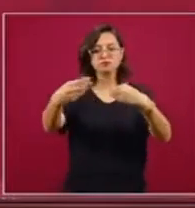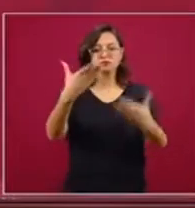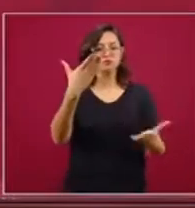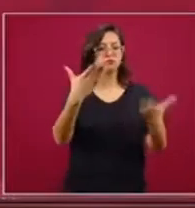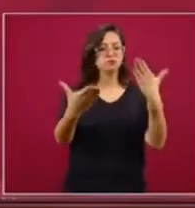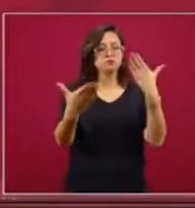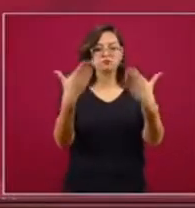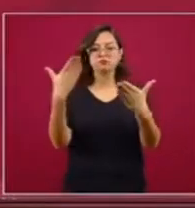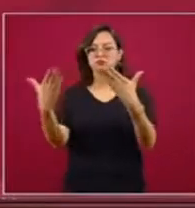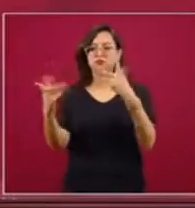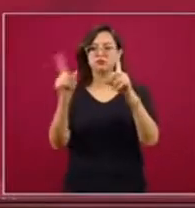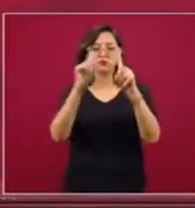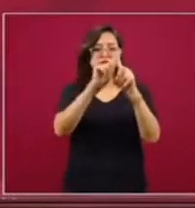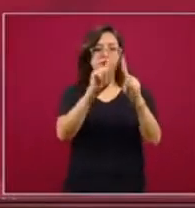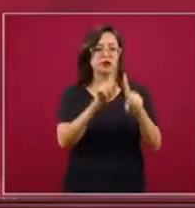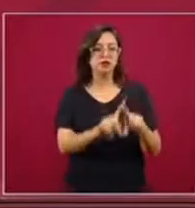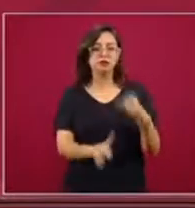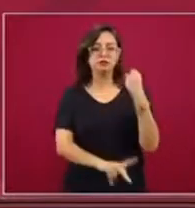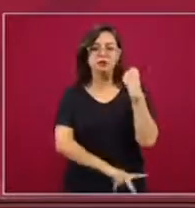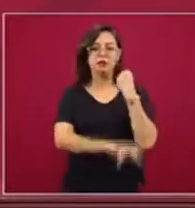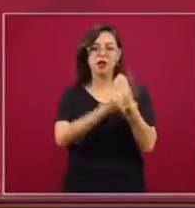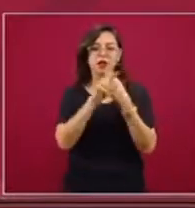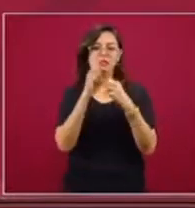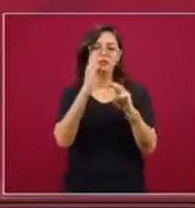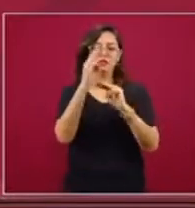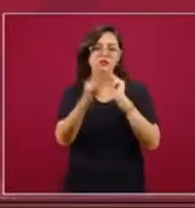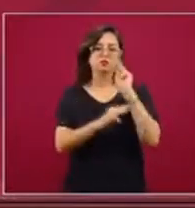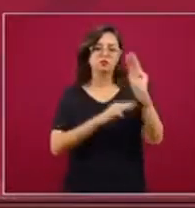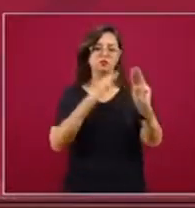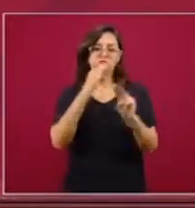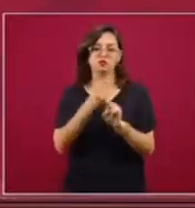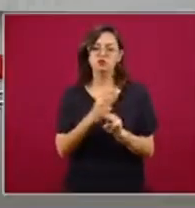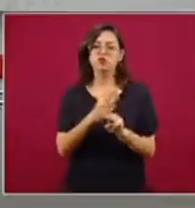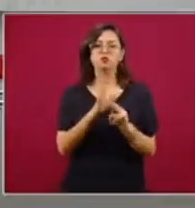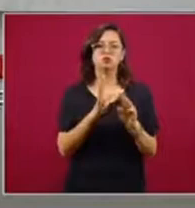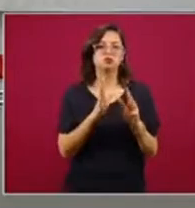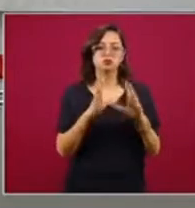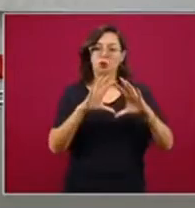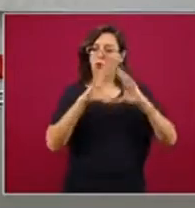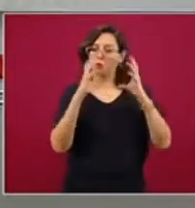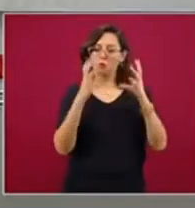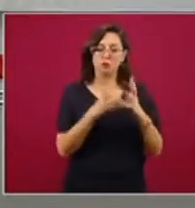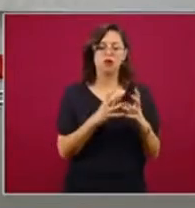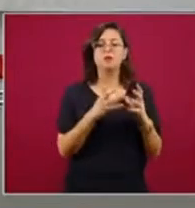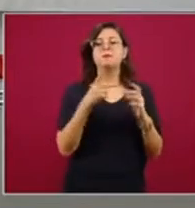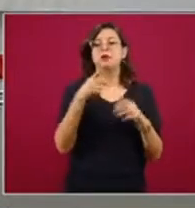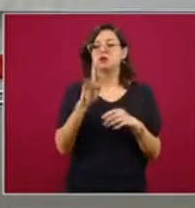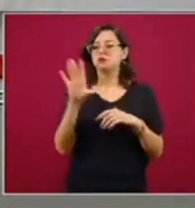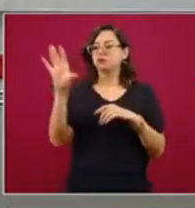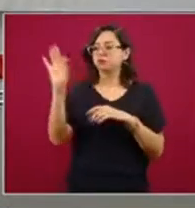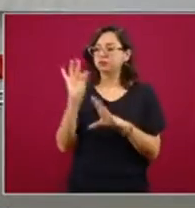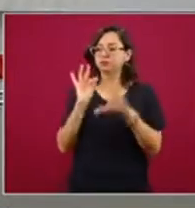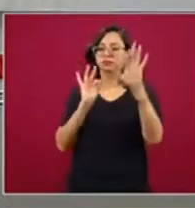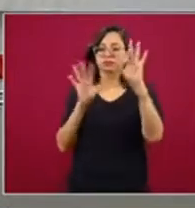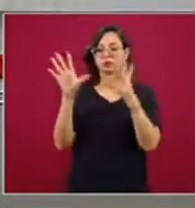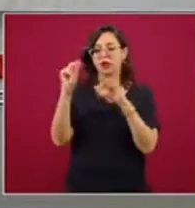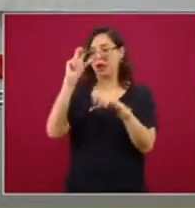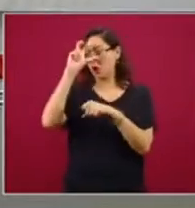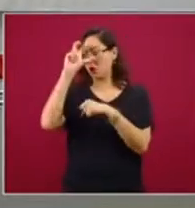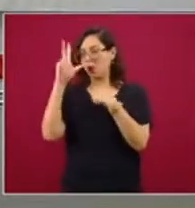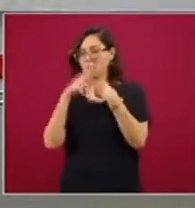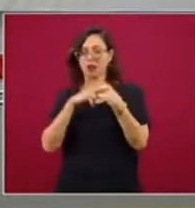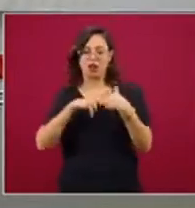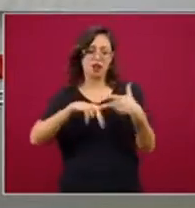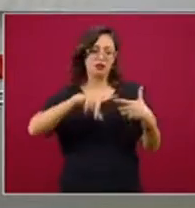todo el mundo representado. Hemos seleccionado algunos países representativos de Europa Occidental y de la región